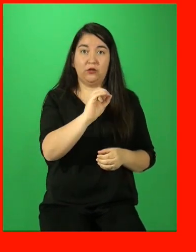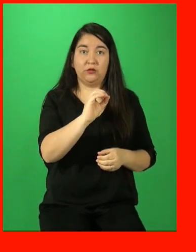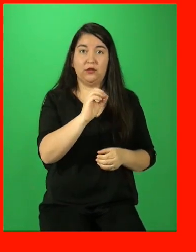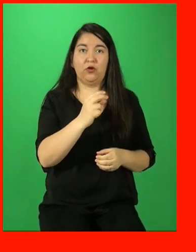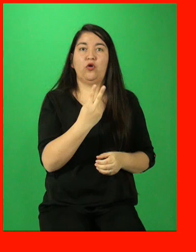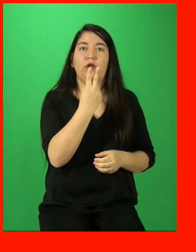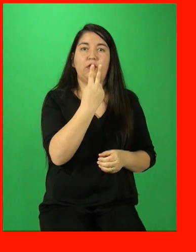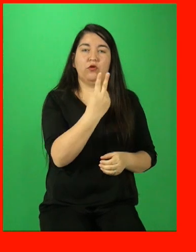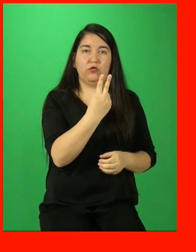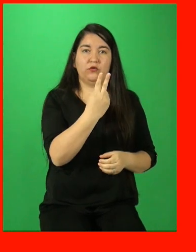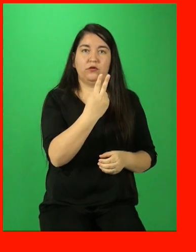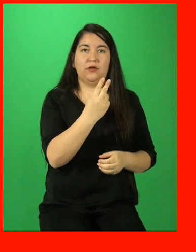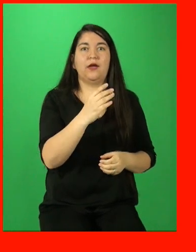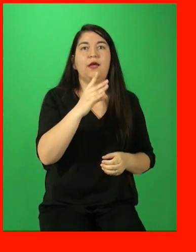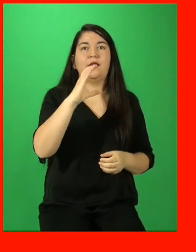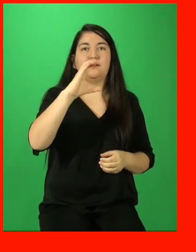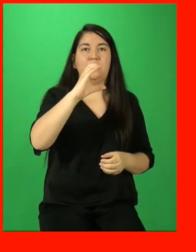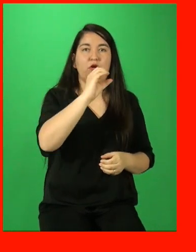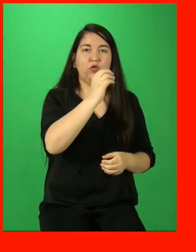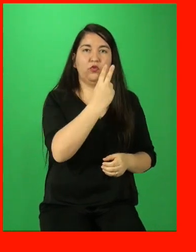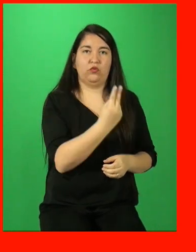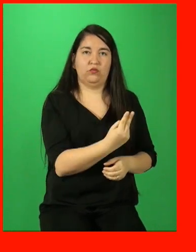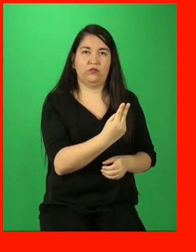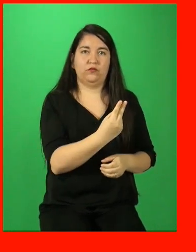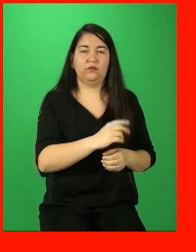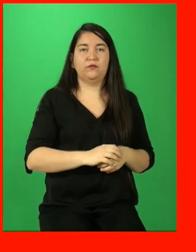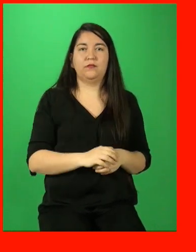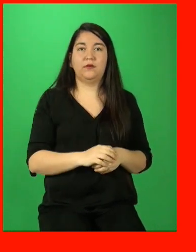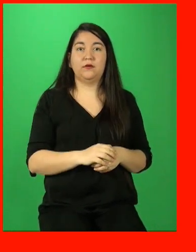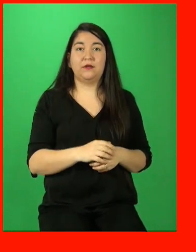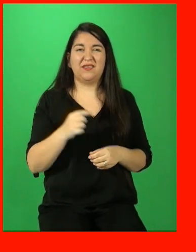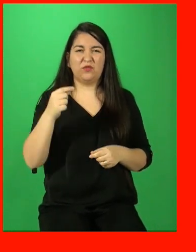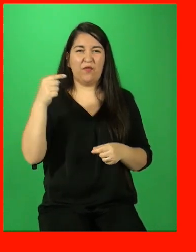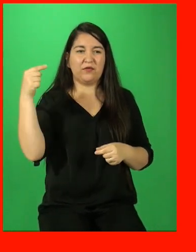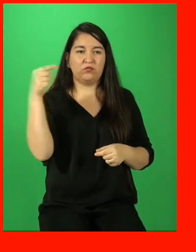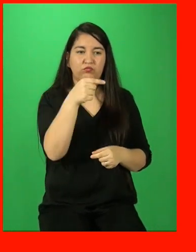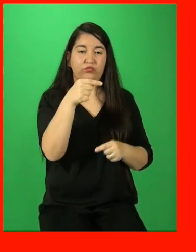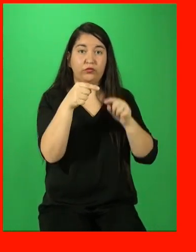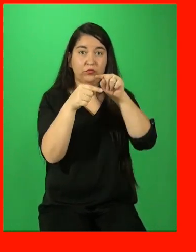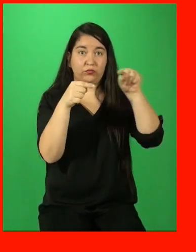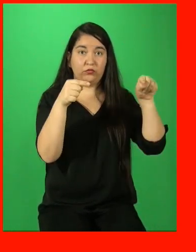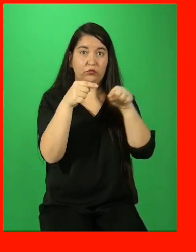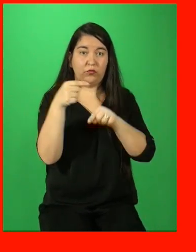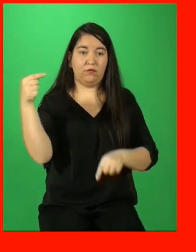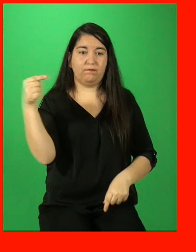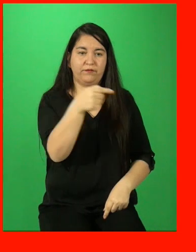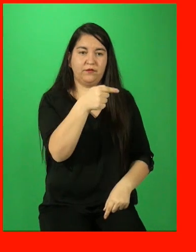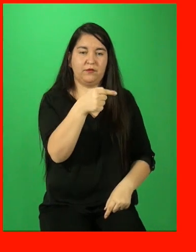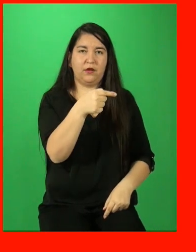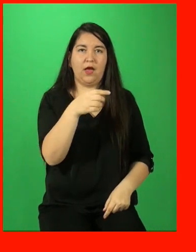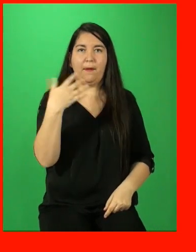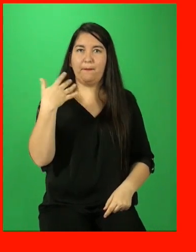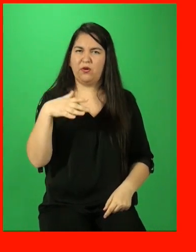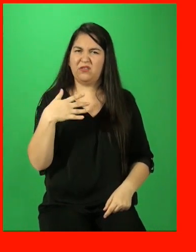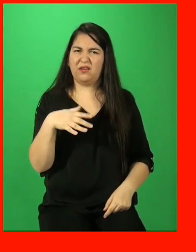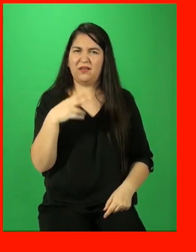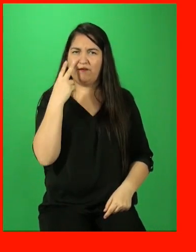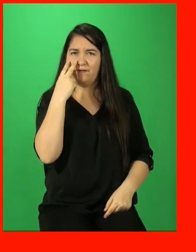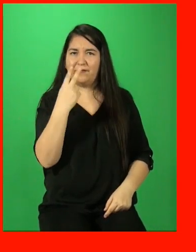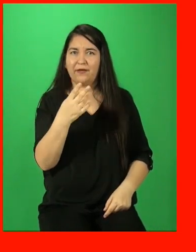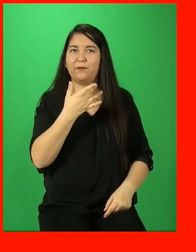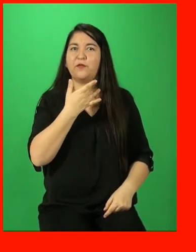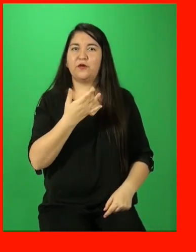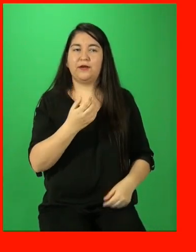2 en el dióxido de carbono. La flechita también indica una parte muy importante